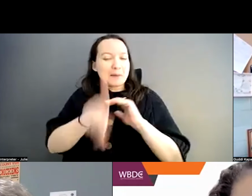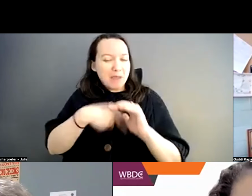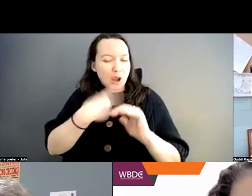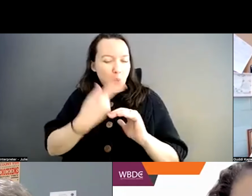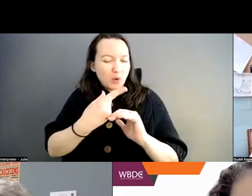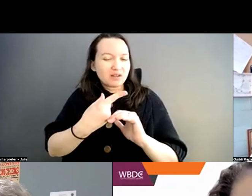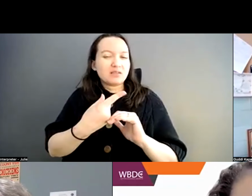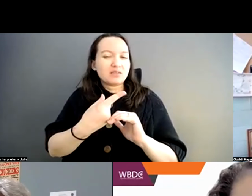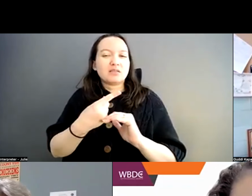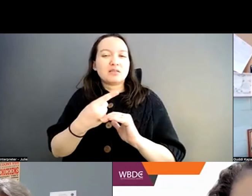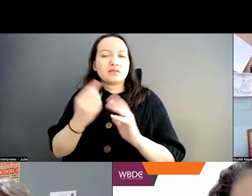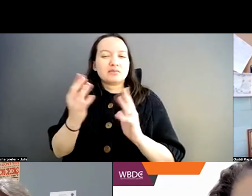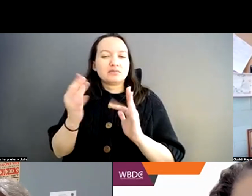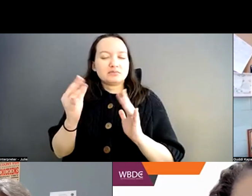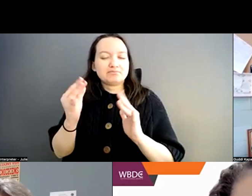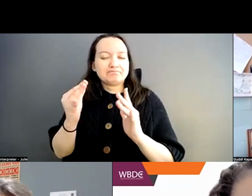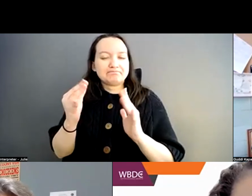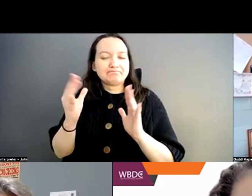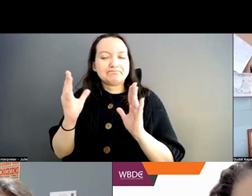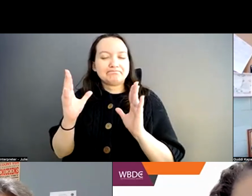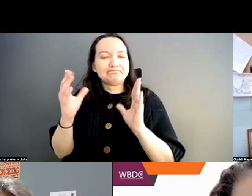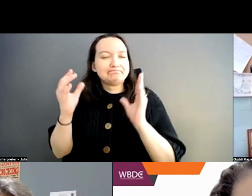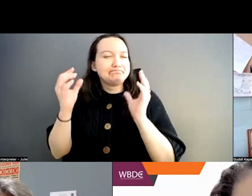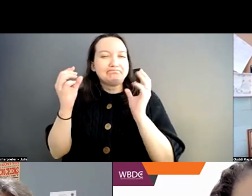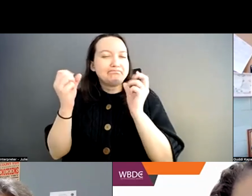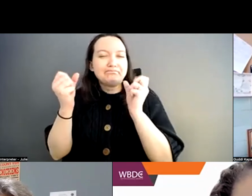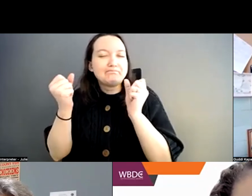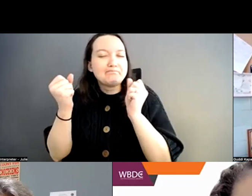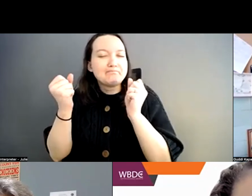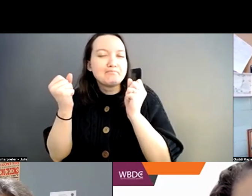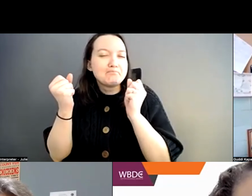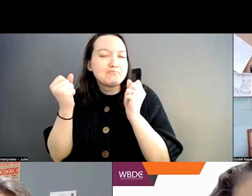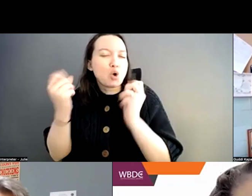pregunta era sobre si...